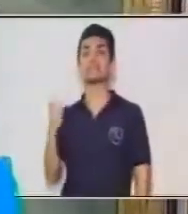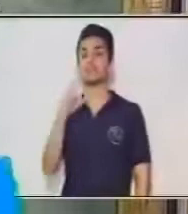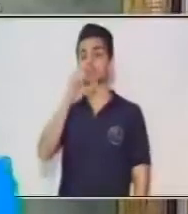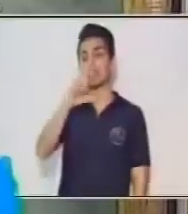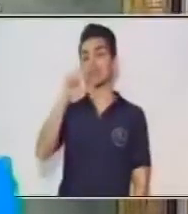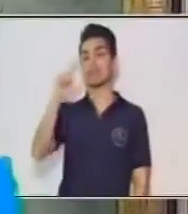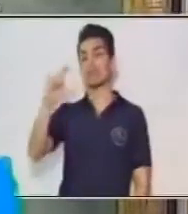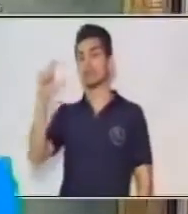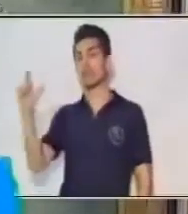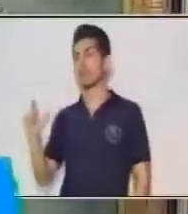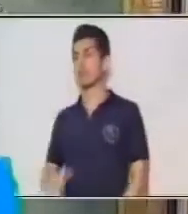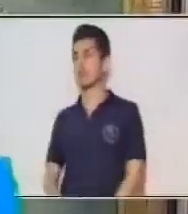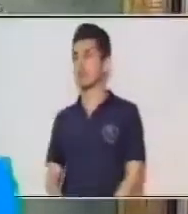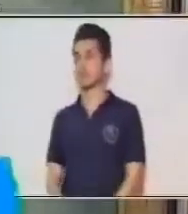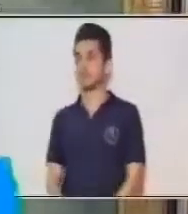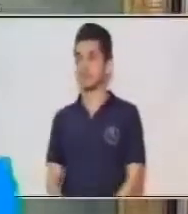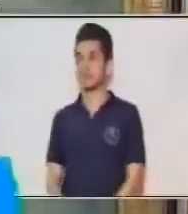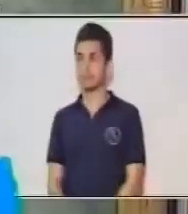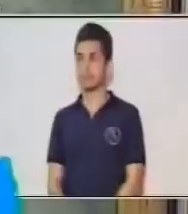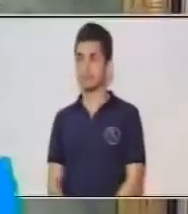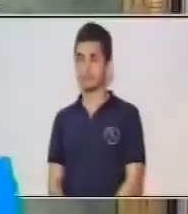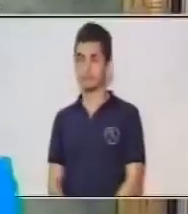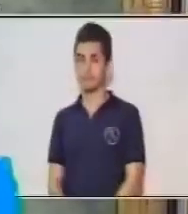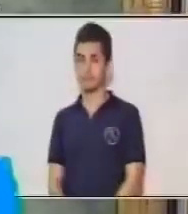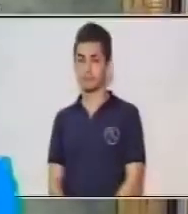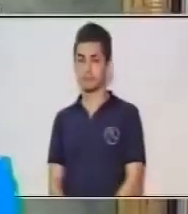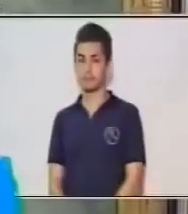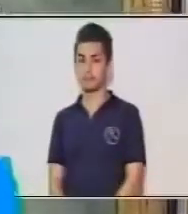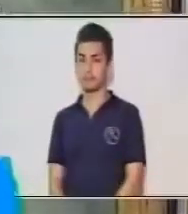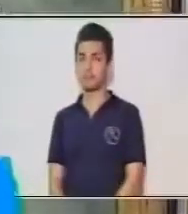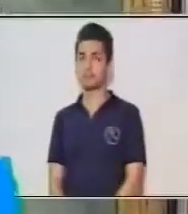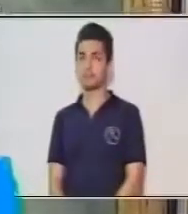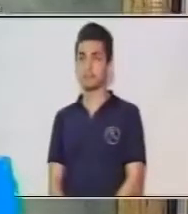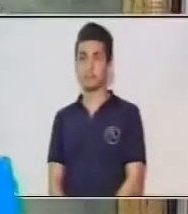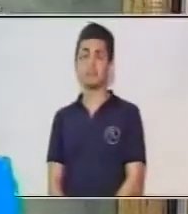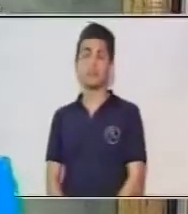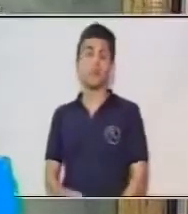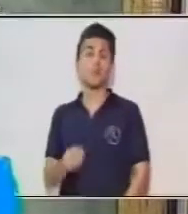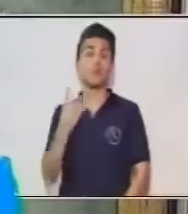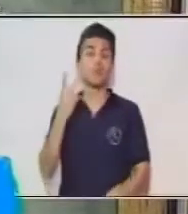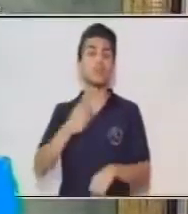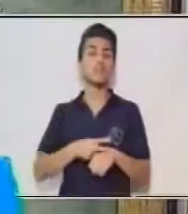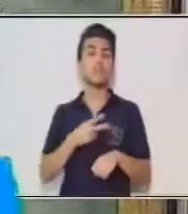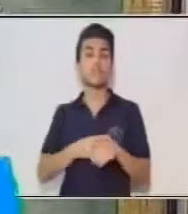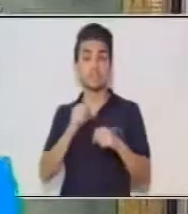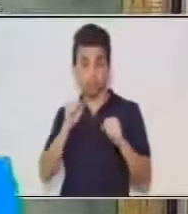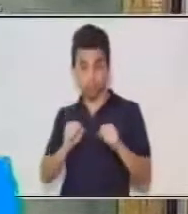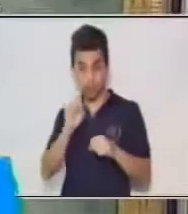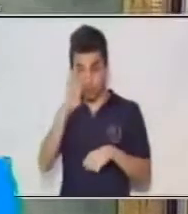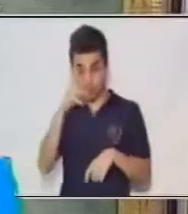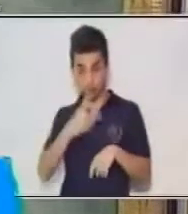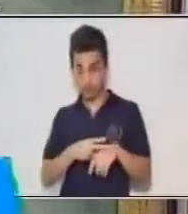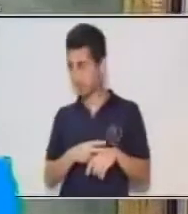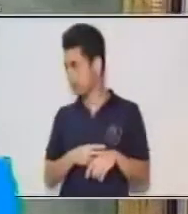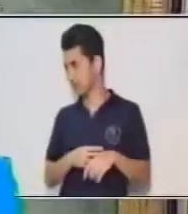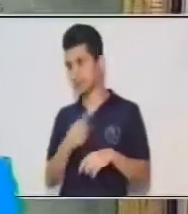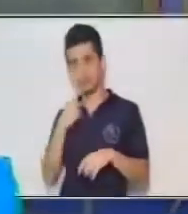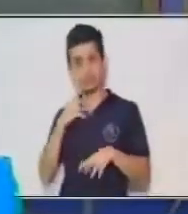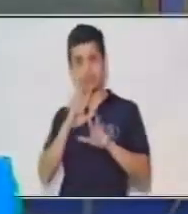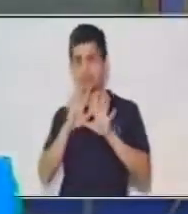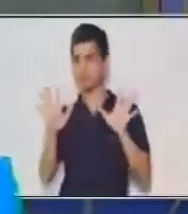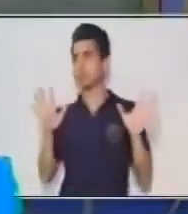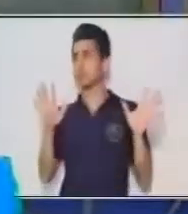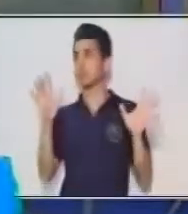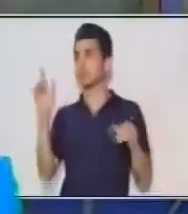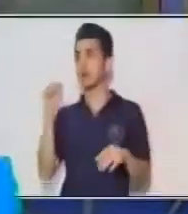está acá? En la repetición. ¿Cuántas veces es el máximo? Muy bien. El máximo para